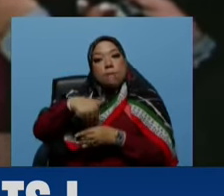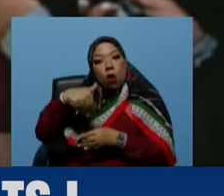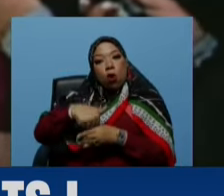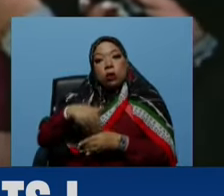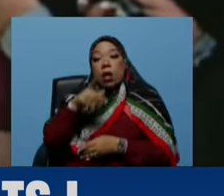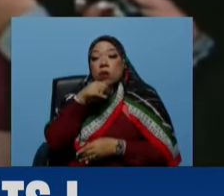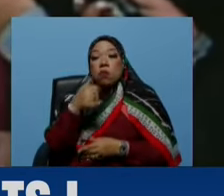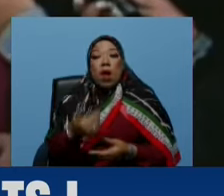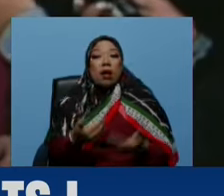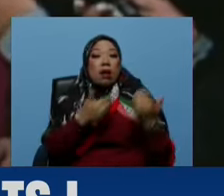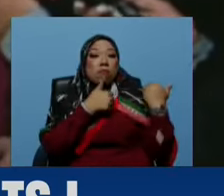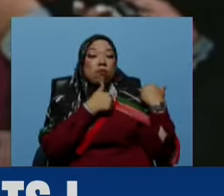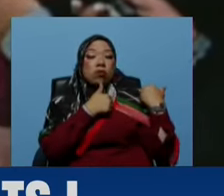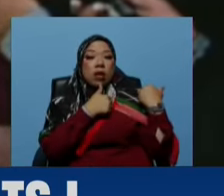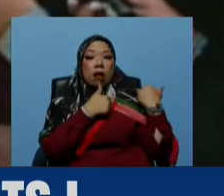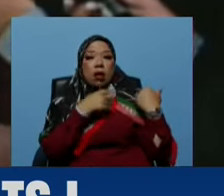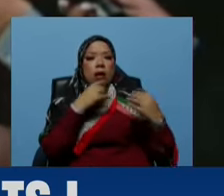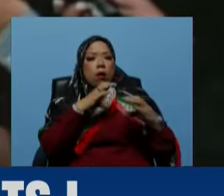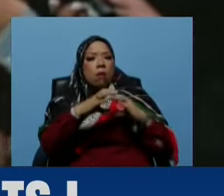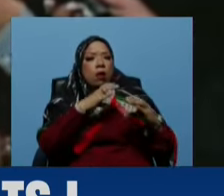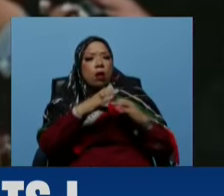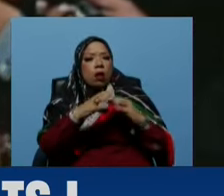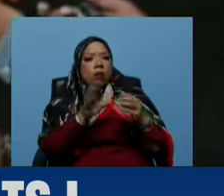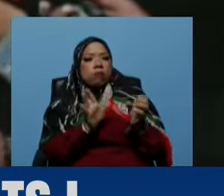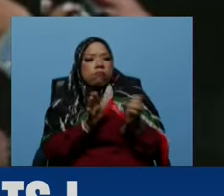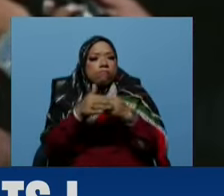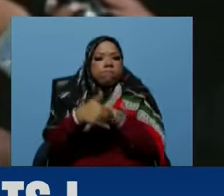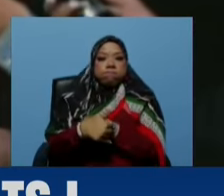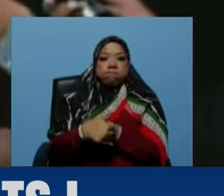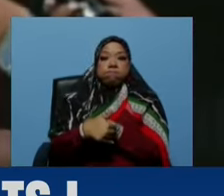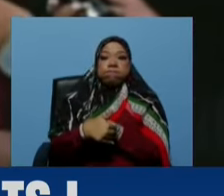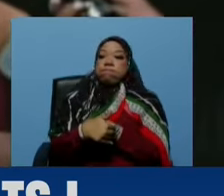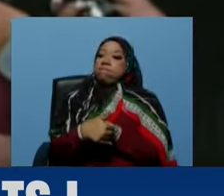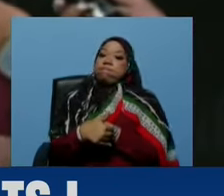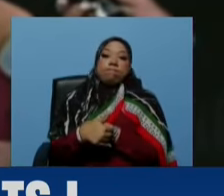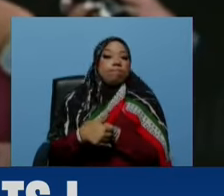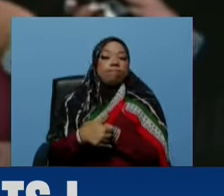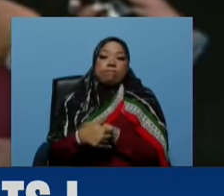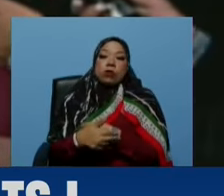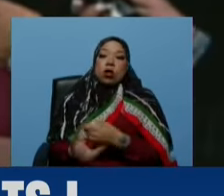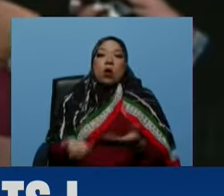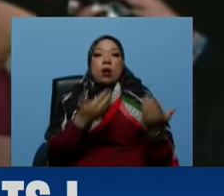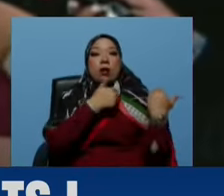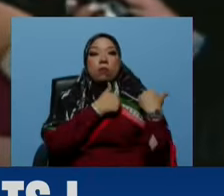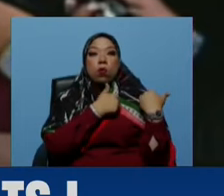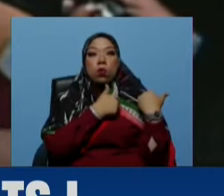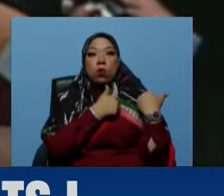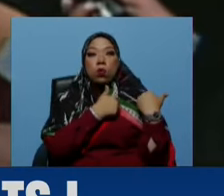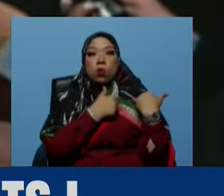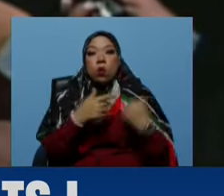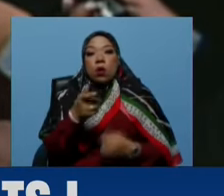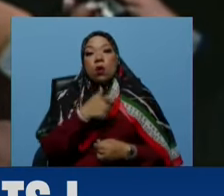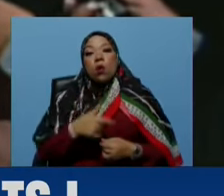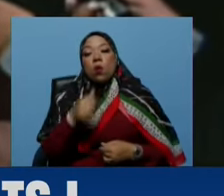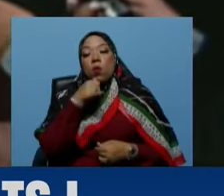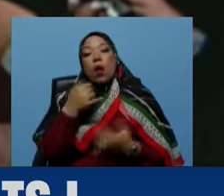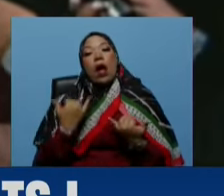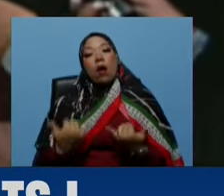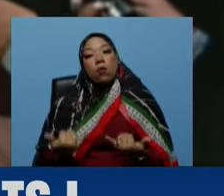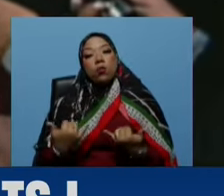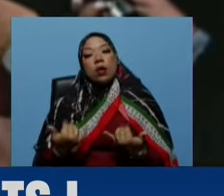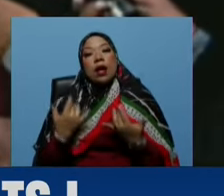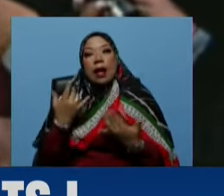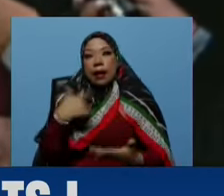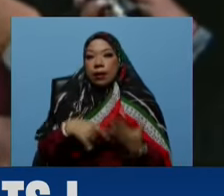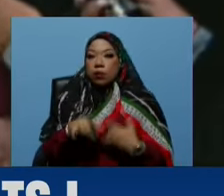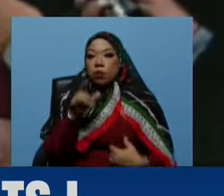persona que emite un comunicado pero sale a esconderse. Eso es irresponsable ante un país que lo que está reclamando en este momento